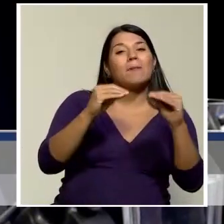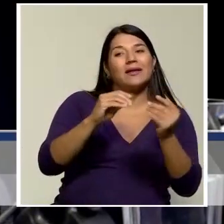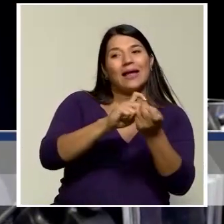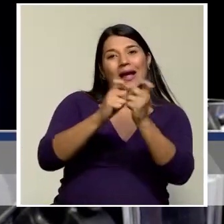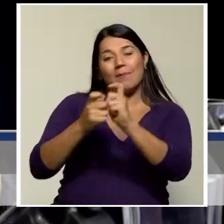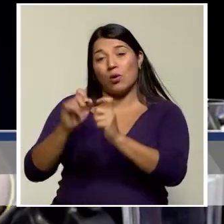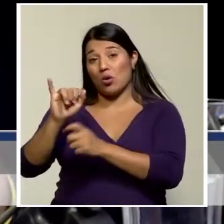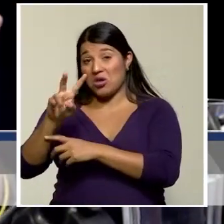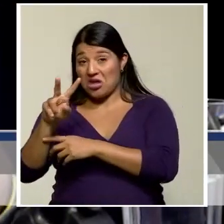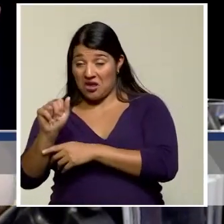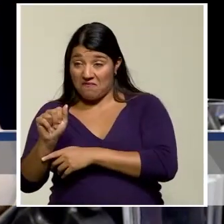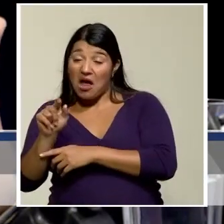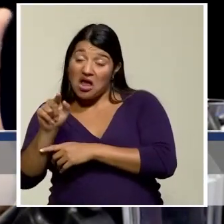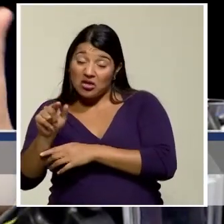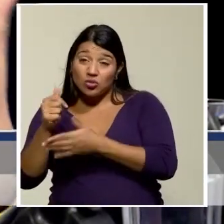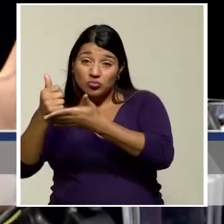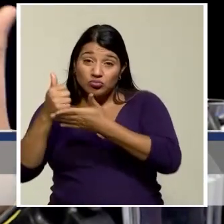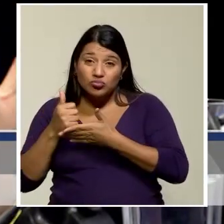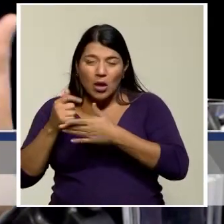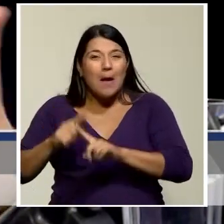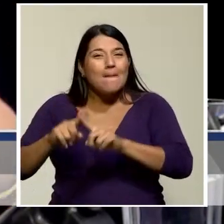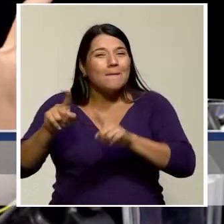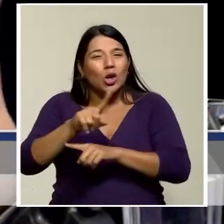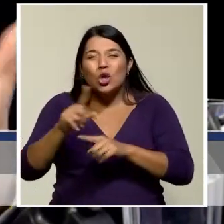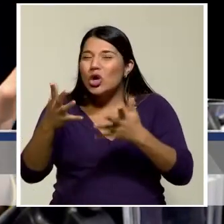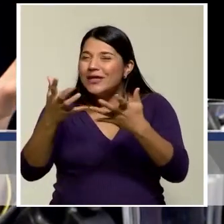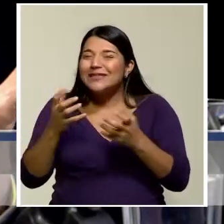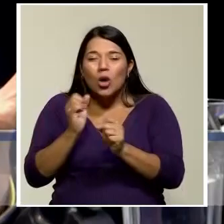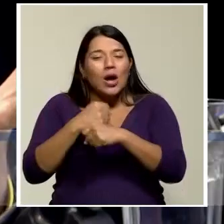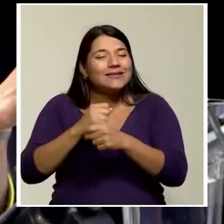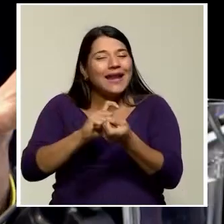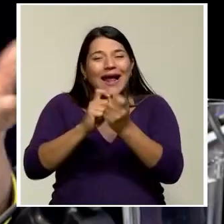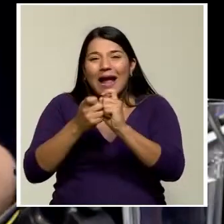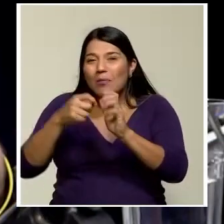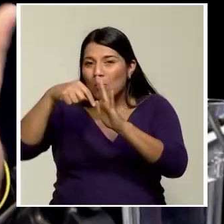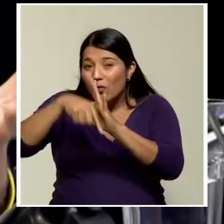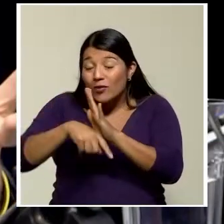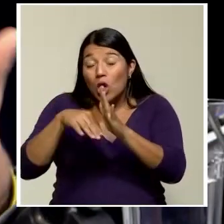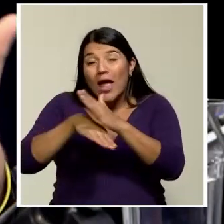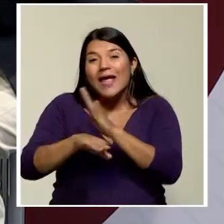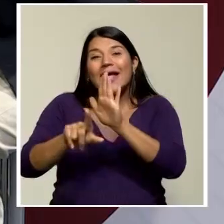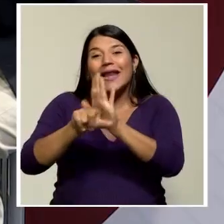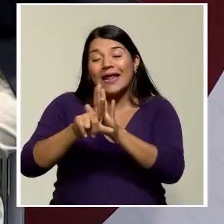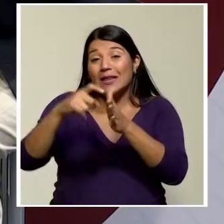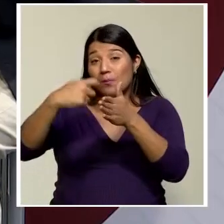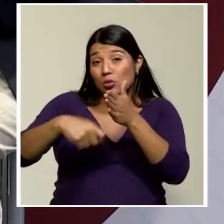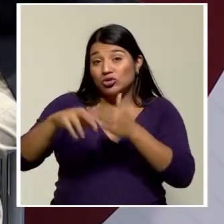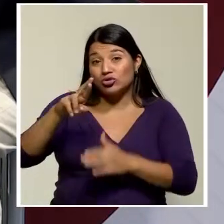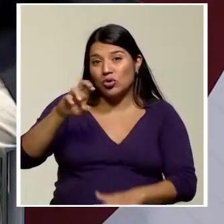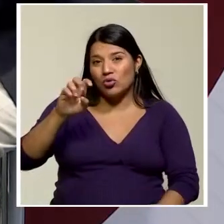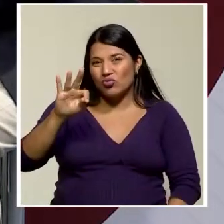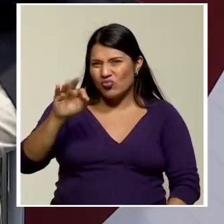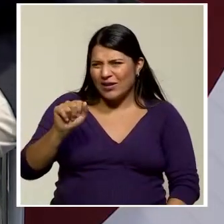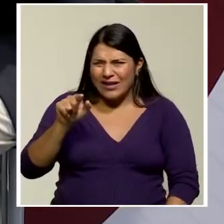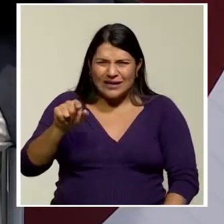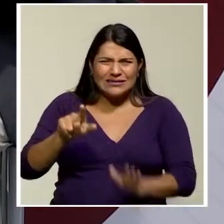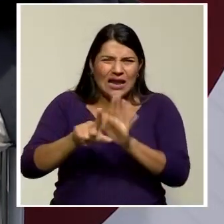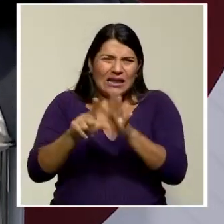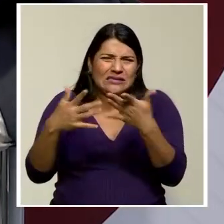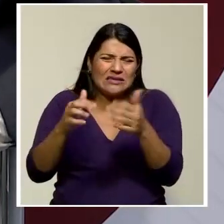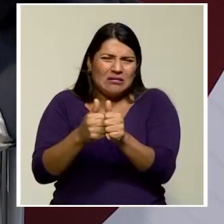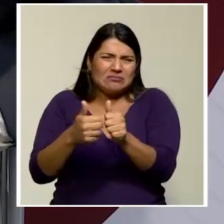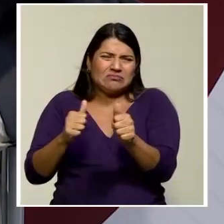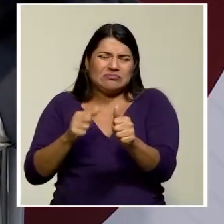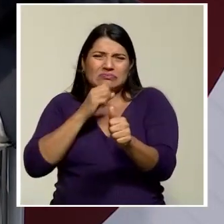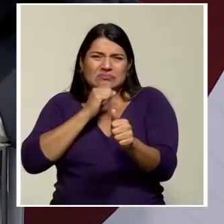impacto, pero no se quisieron hacer las reformas profundas que hay que hacer. La ley del impuesto sobre la renta, que es una ley desfasada.